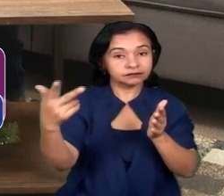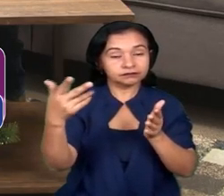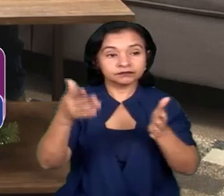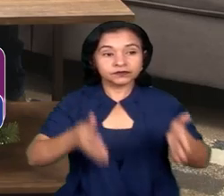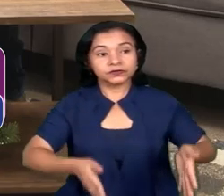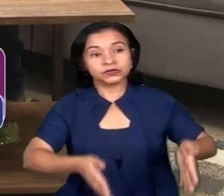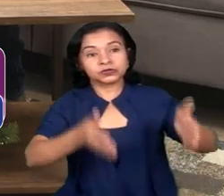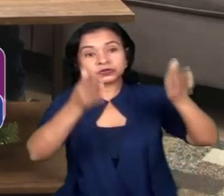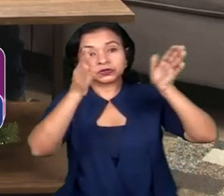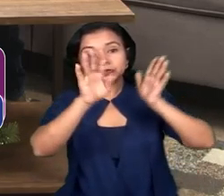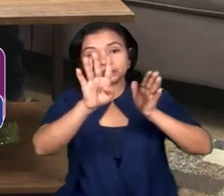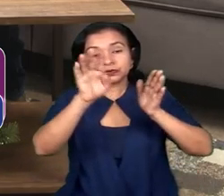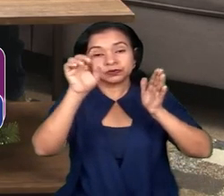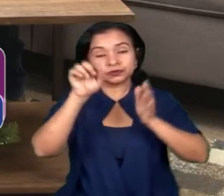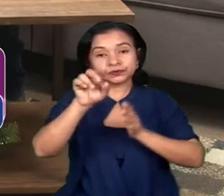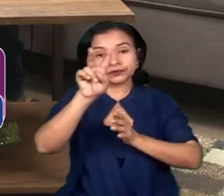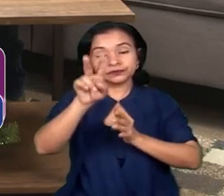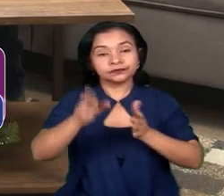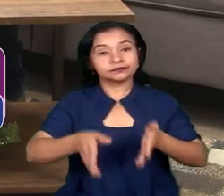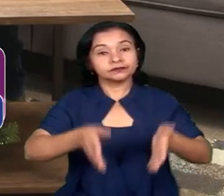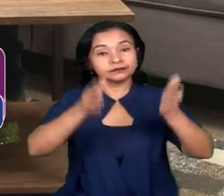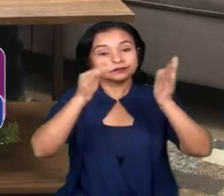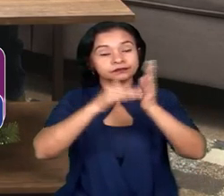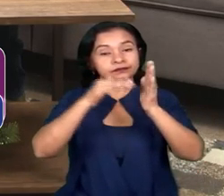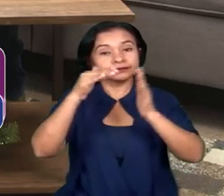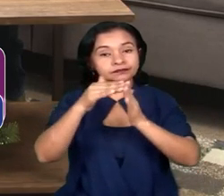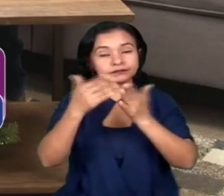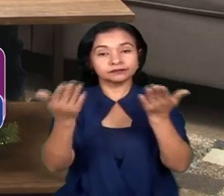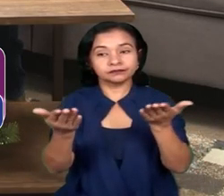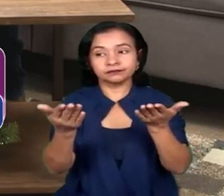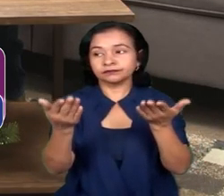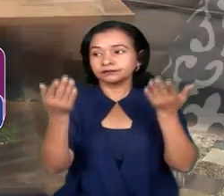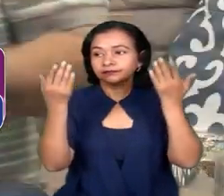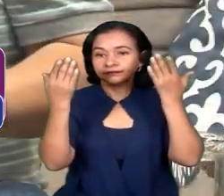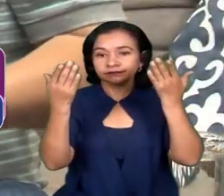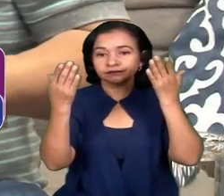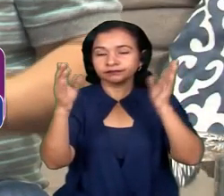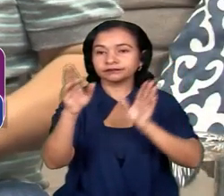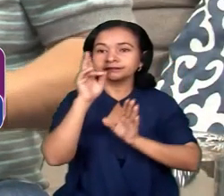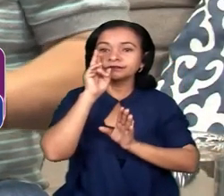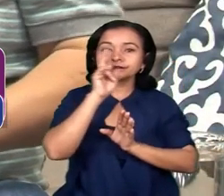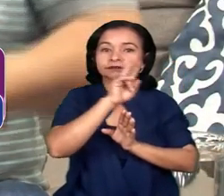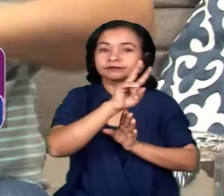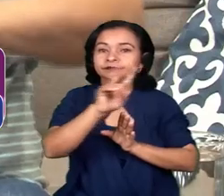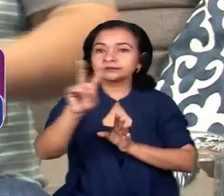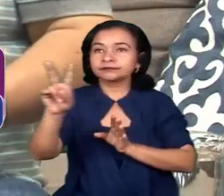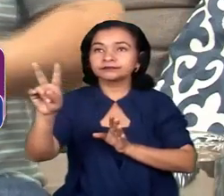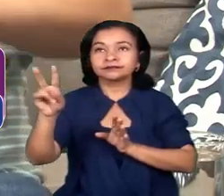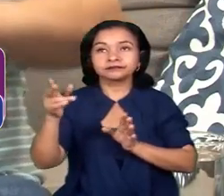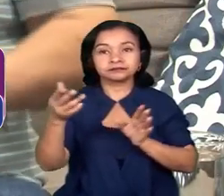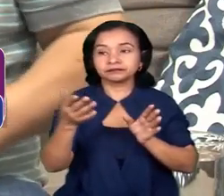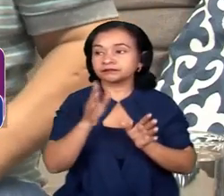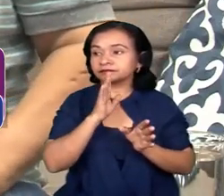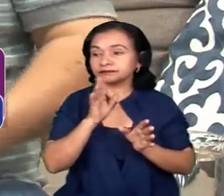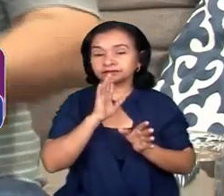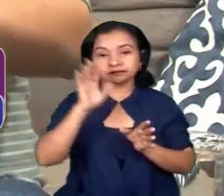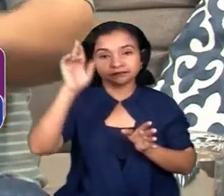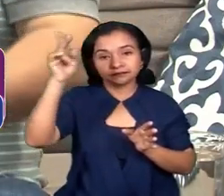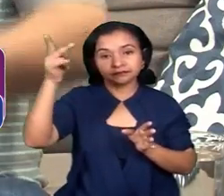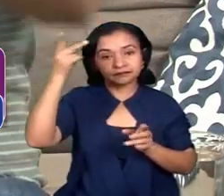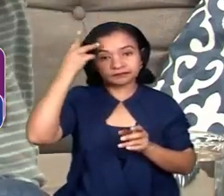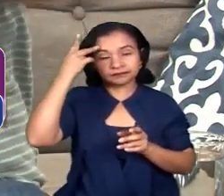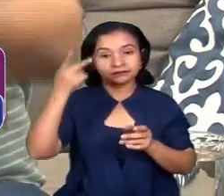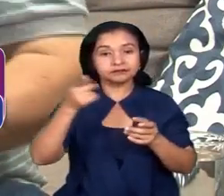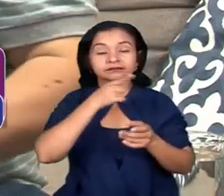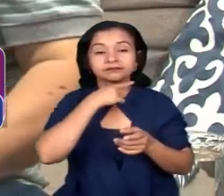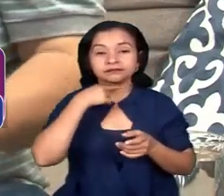edificio de 4.2 millones. ¿Me entiendes? Yo creo que aquí están las cosas visibles. Aquí no podemos venir. Yo no vengo a hablar de política, vengo a hablar